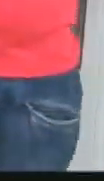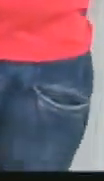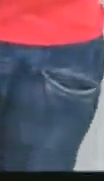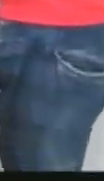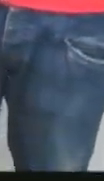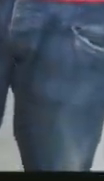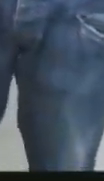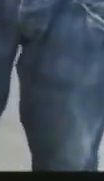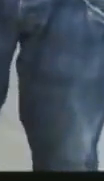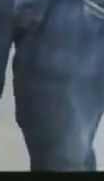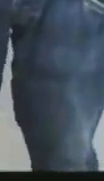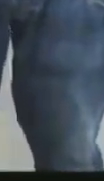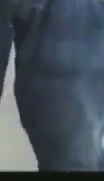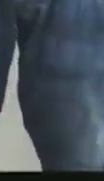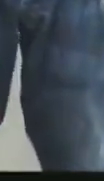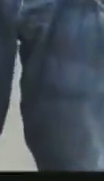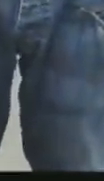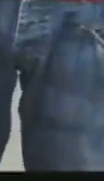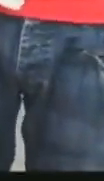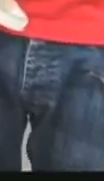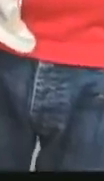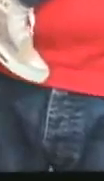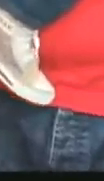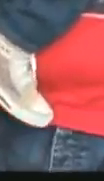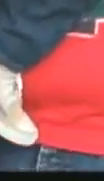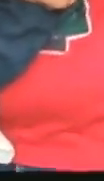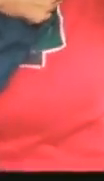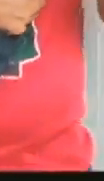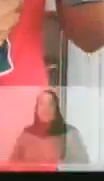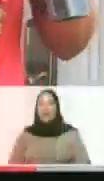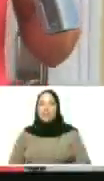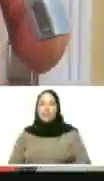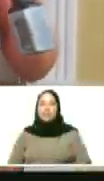Rafael. Bueno, señor presidente, estoy muy agradecido con usted,